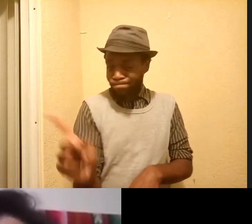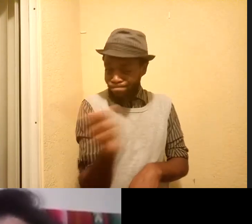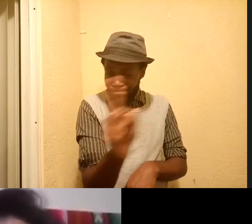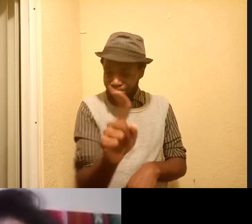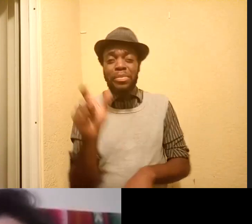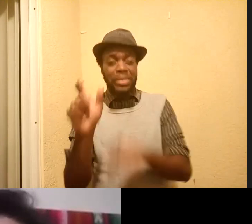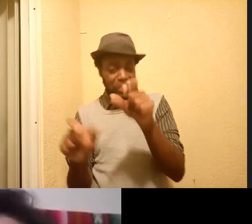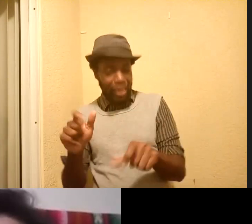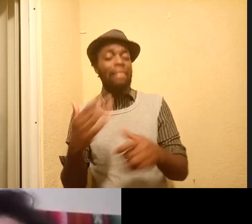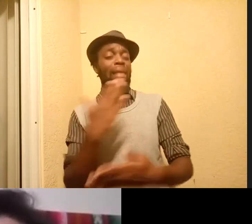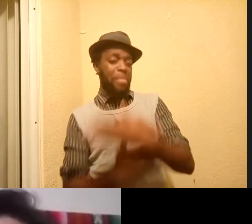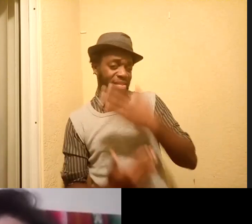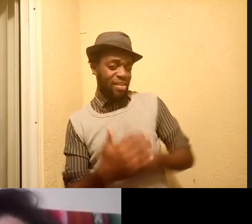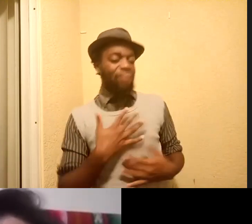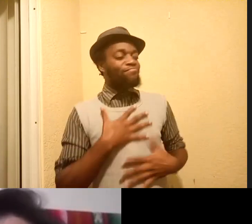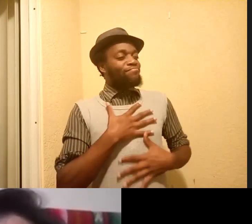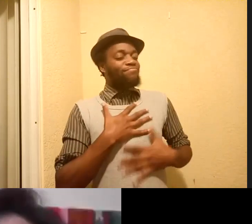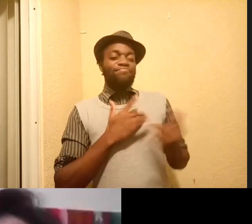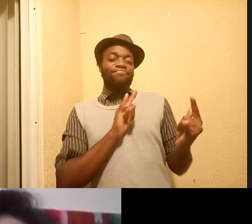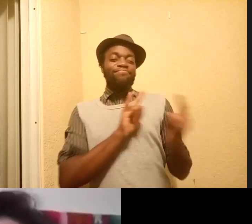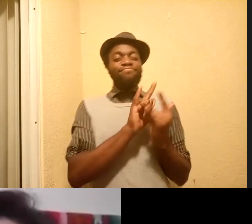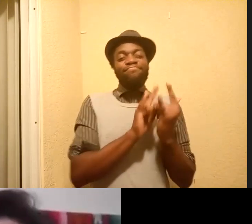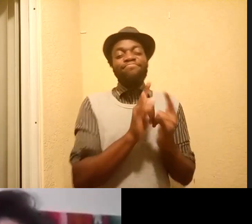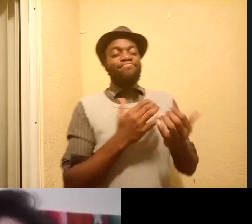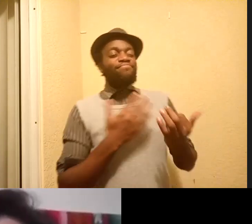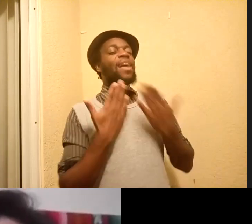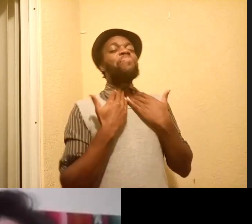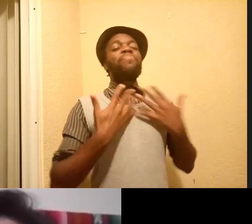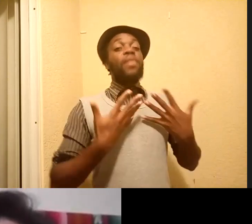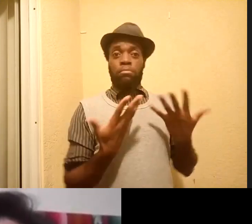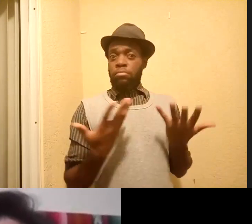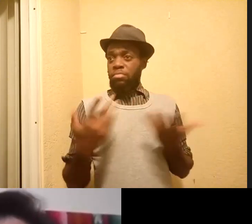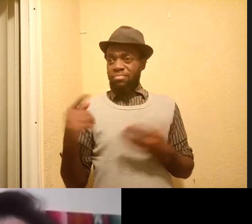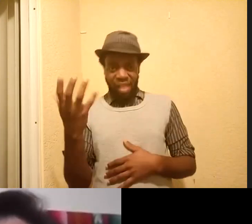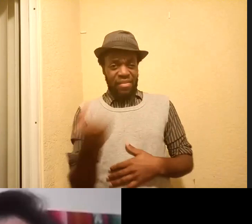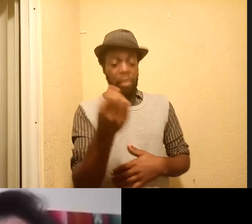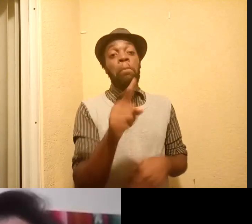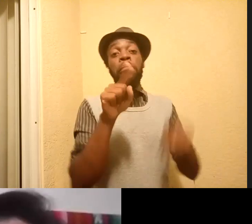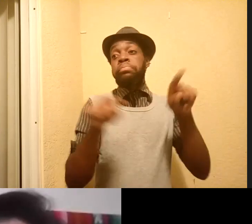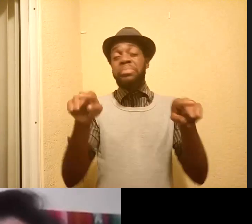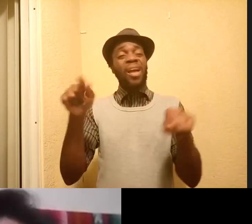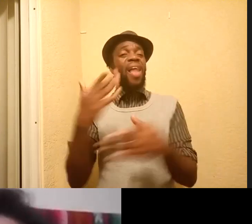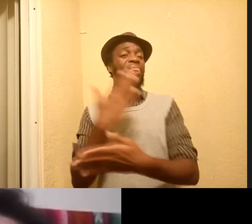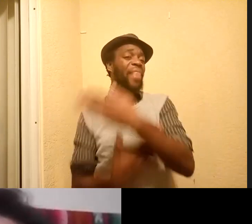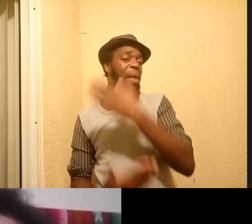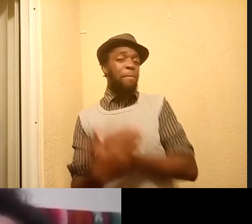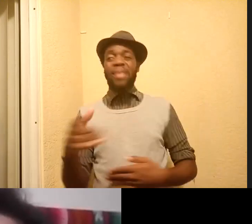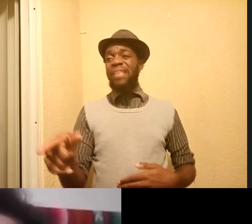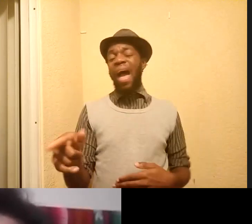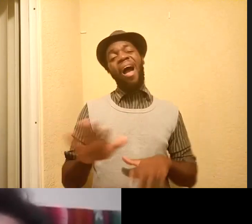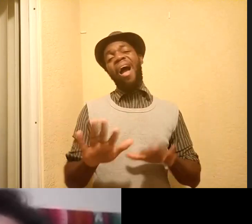creencias erróneas de que debido a su situación de la discapacidad no podemos gozar de